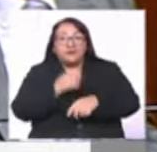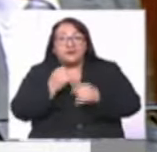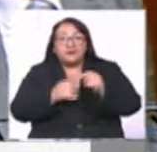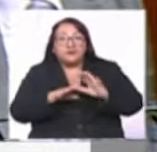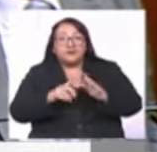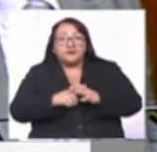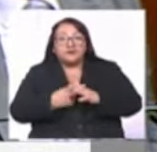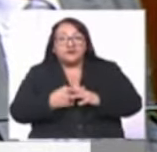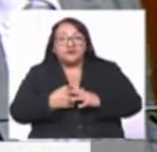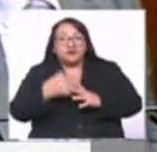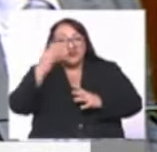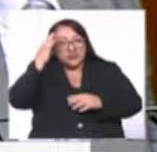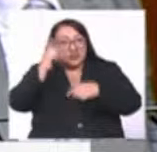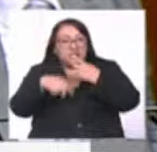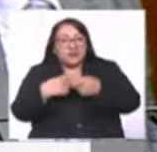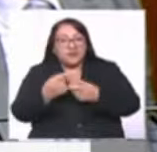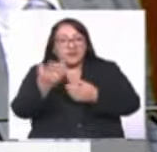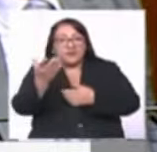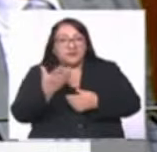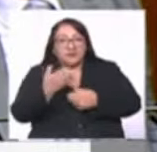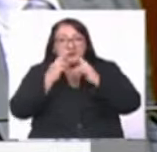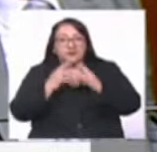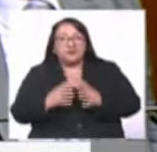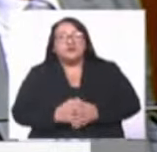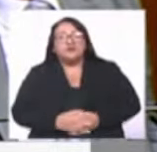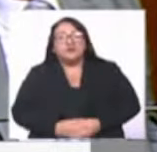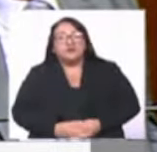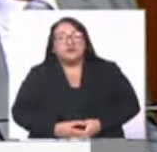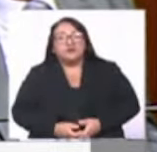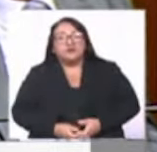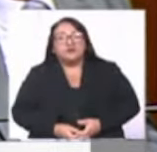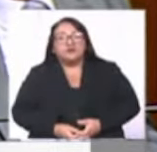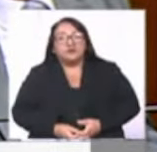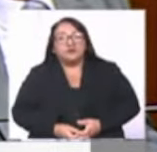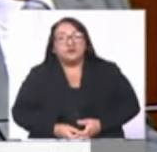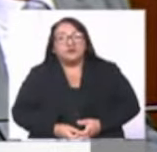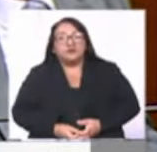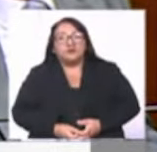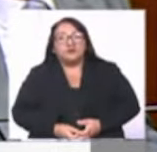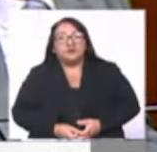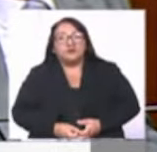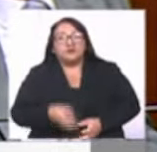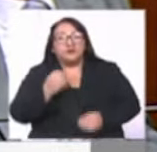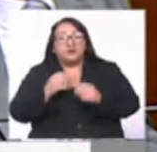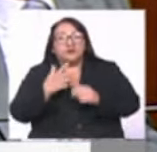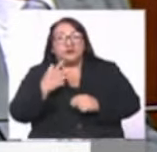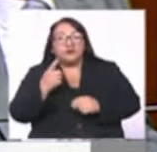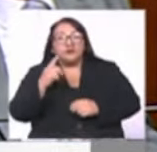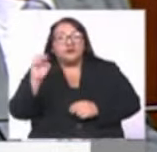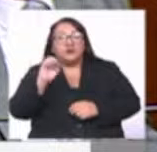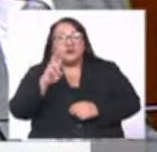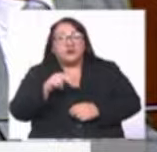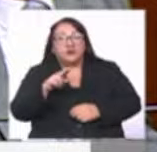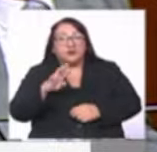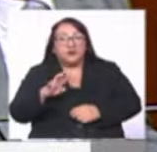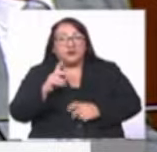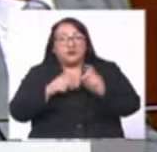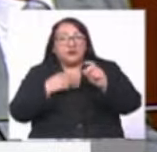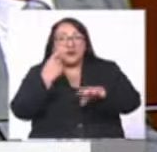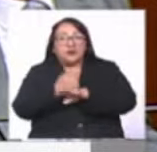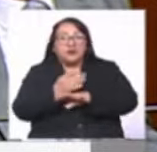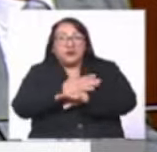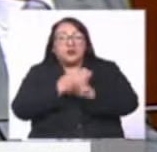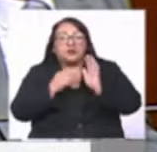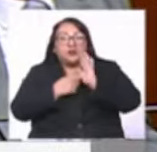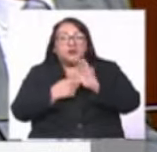a partir del día siguiente de recepcionada las respuestas de parte de los denunciados con fecha 31 de enero del 2024 los denunciados